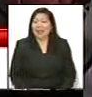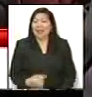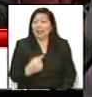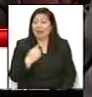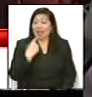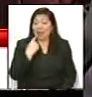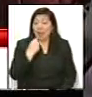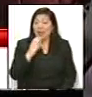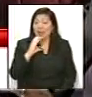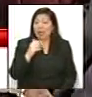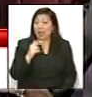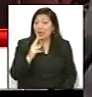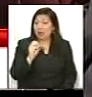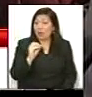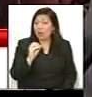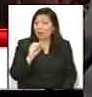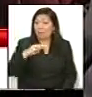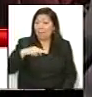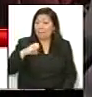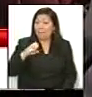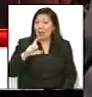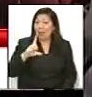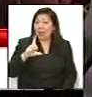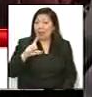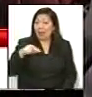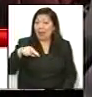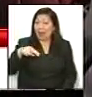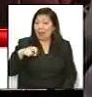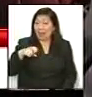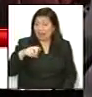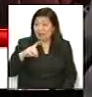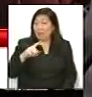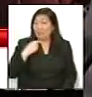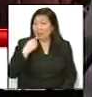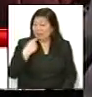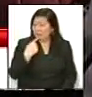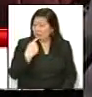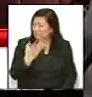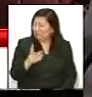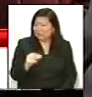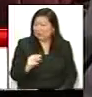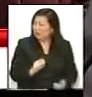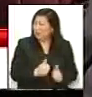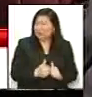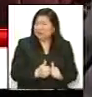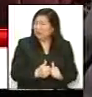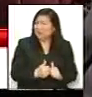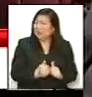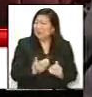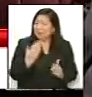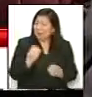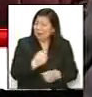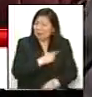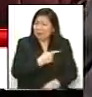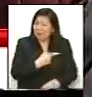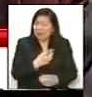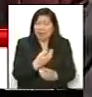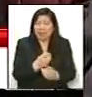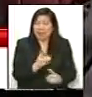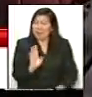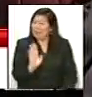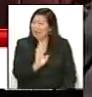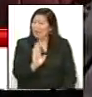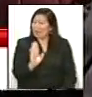Carlos Meléndez, que no es aprista, que no es, ya lo ha dicho. Estas no son reformas que van para fortalecer la